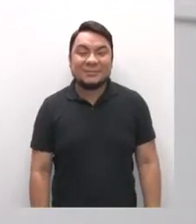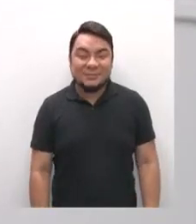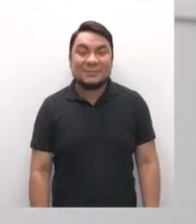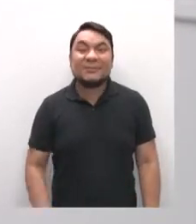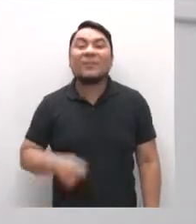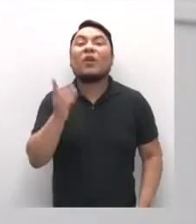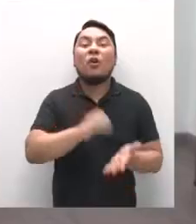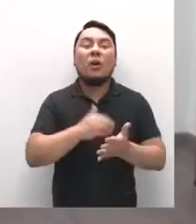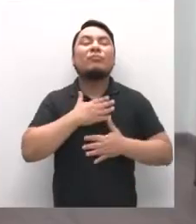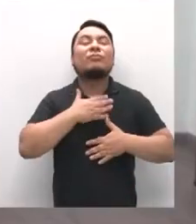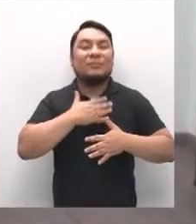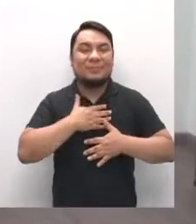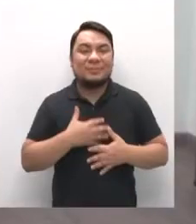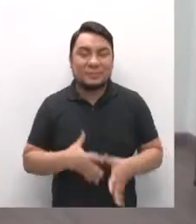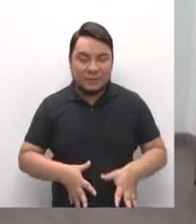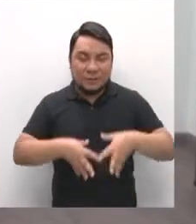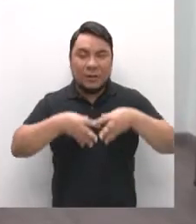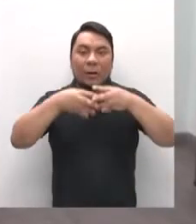Una más.